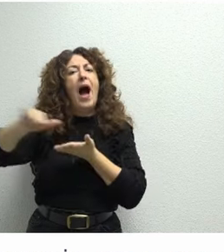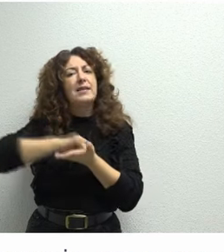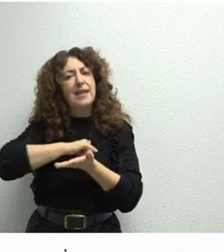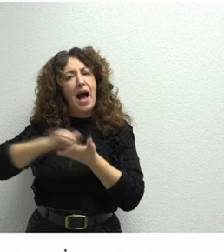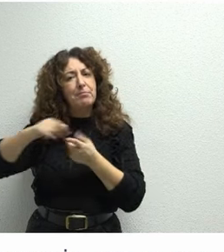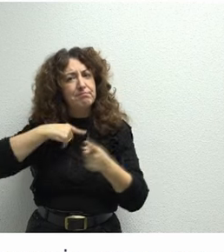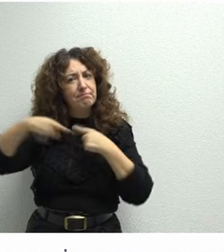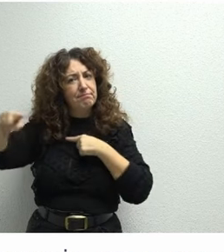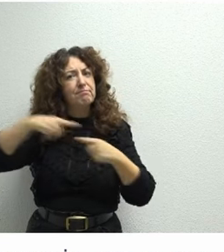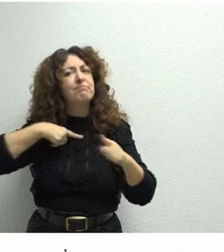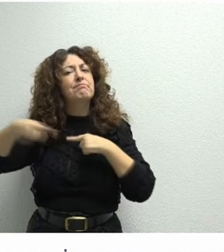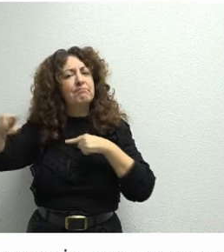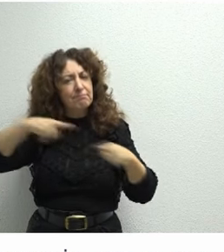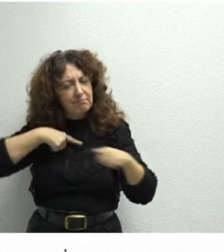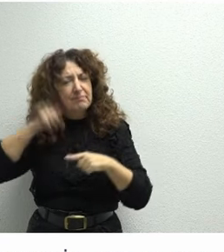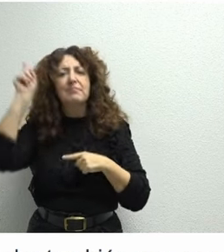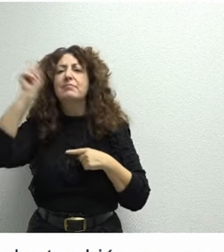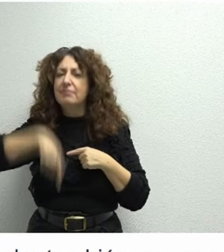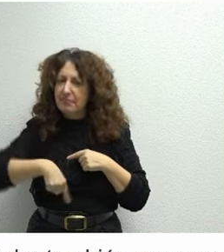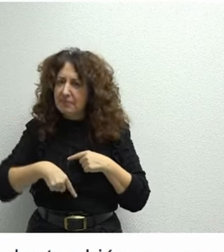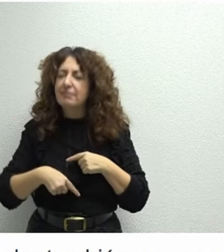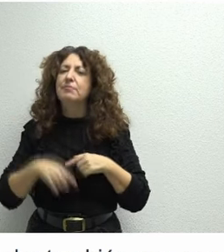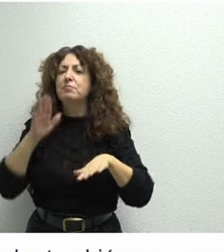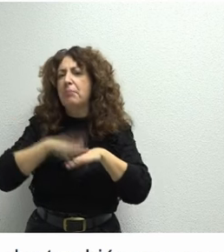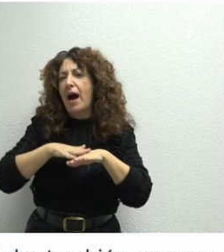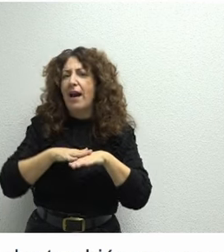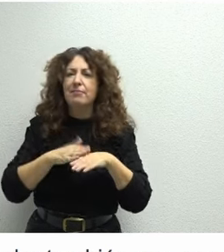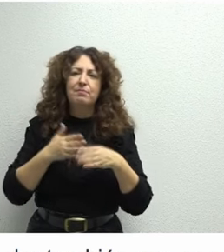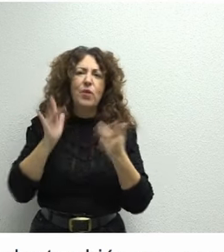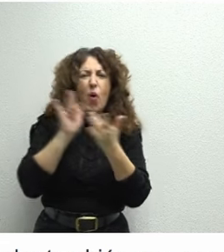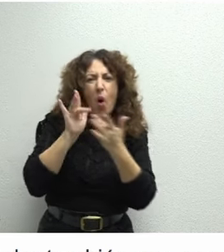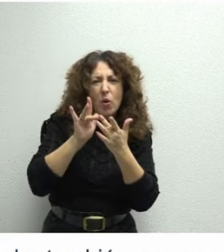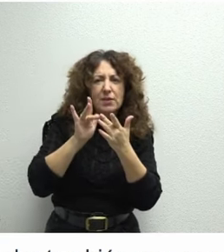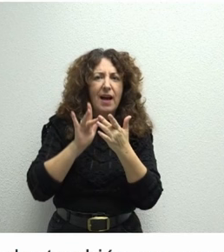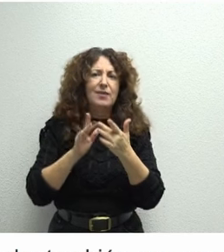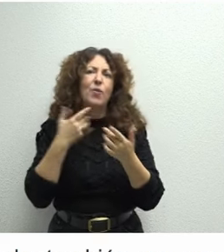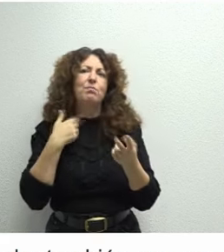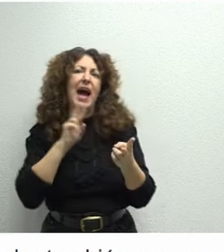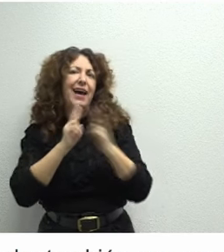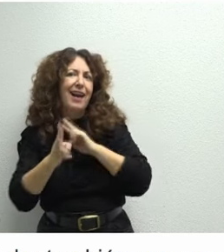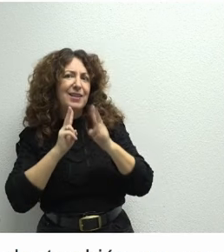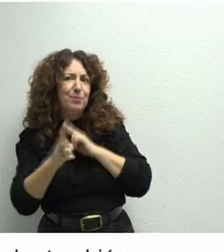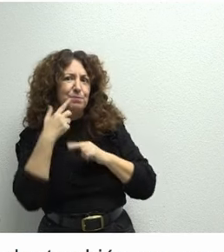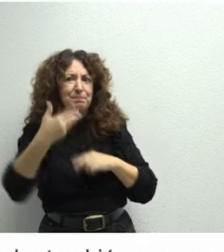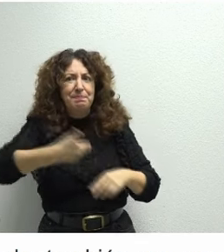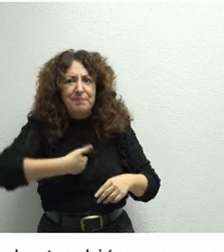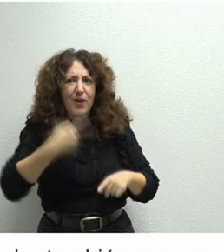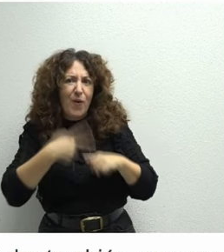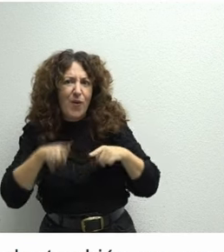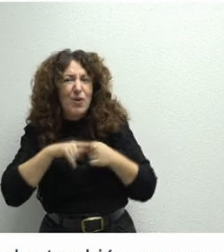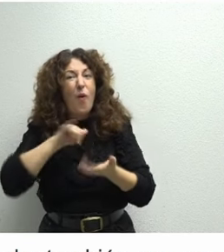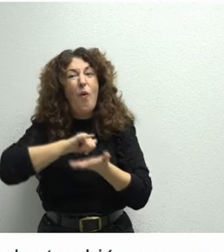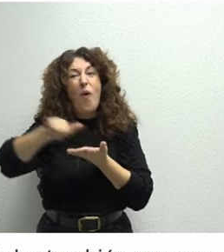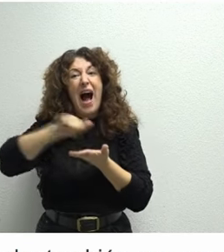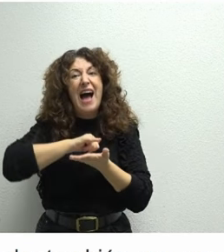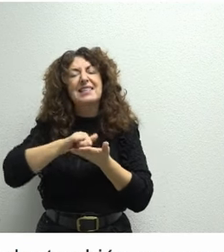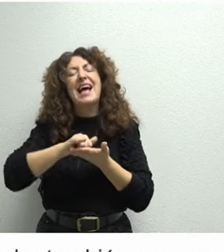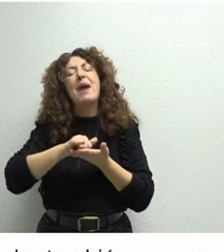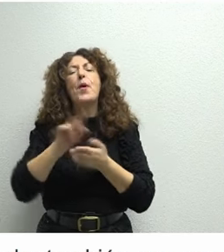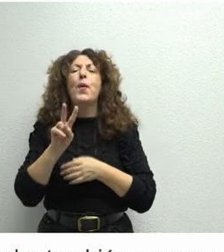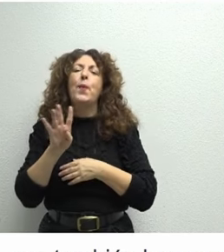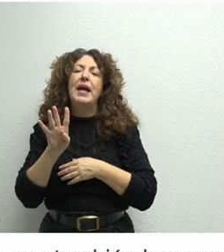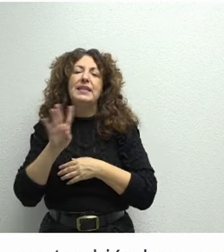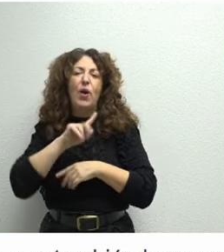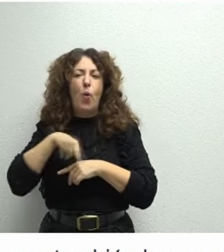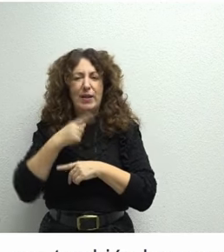pueden en un momento de terminado coordinar facilitar el contacto y dar respuesta el WhatsApp no es 24 horas si